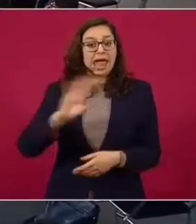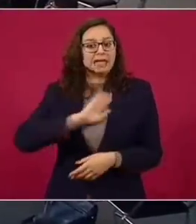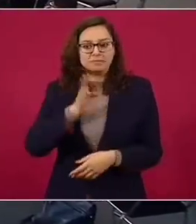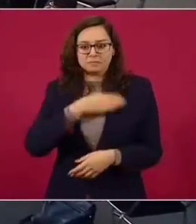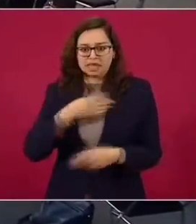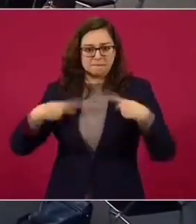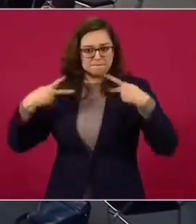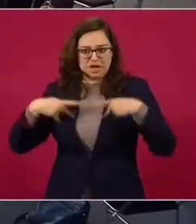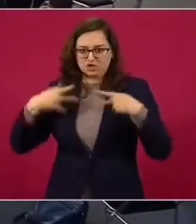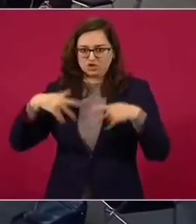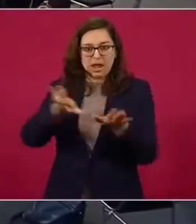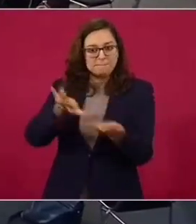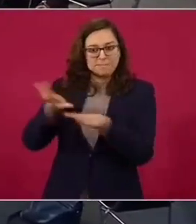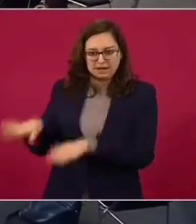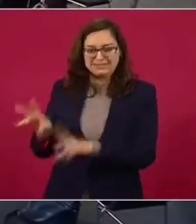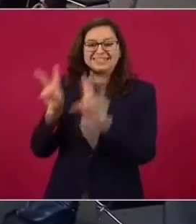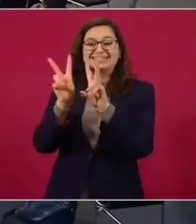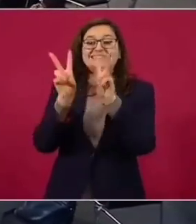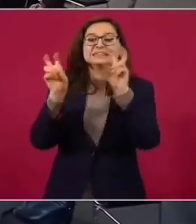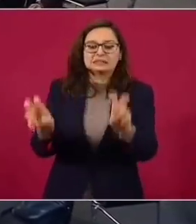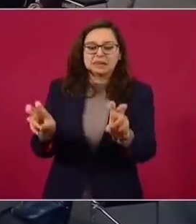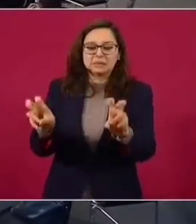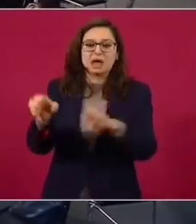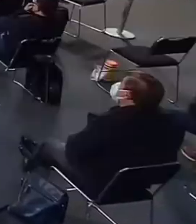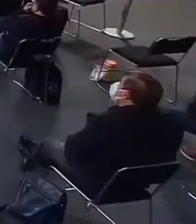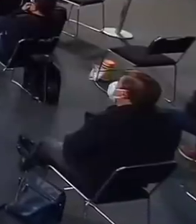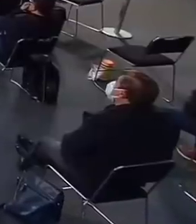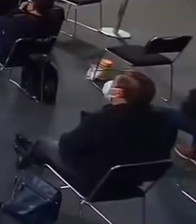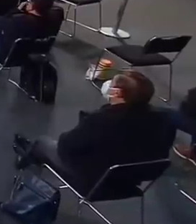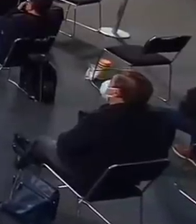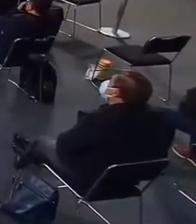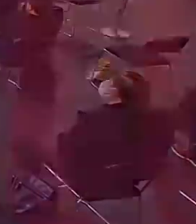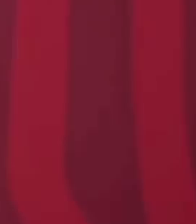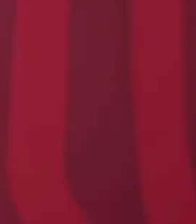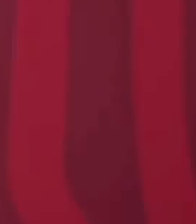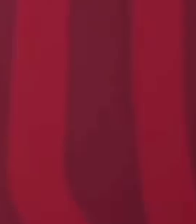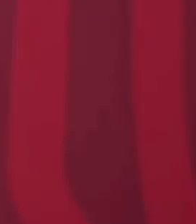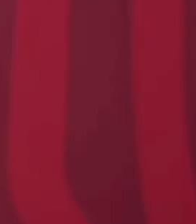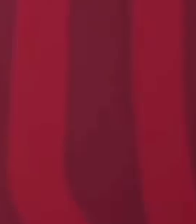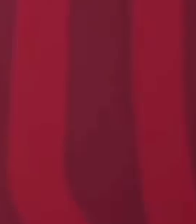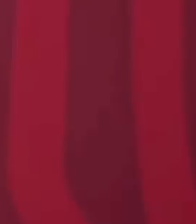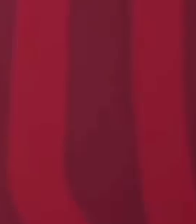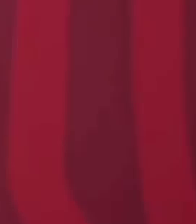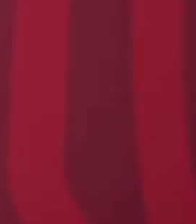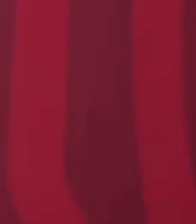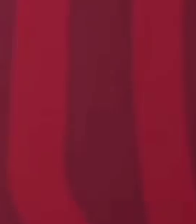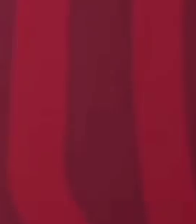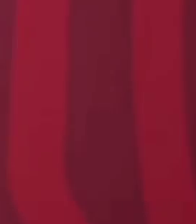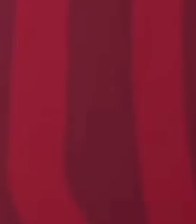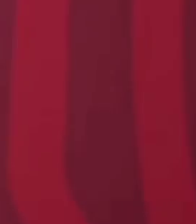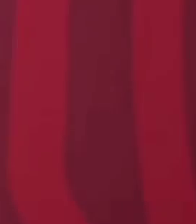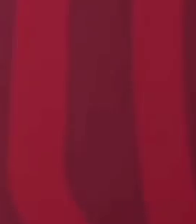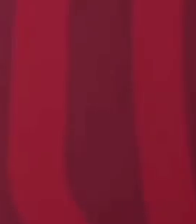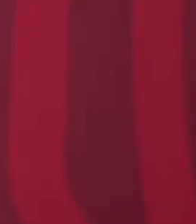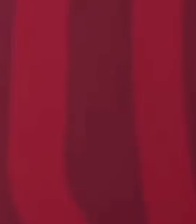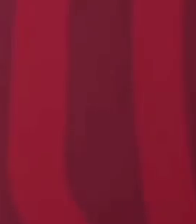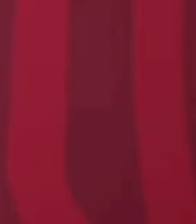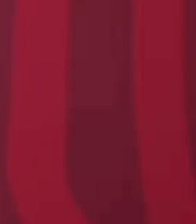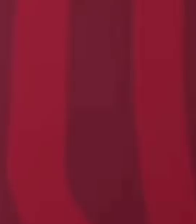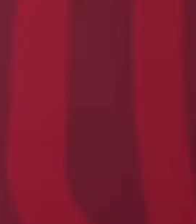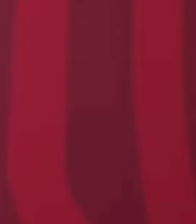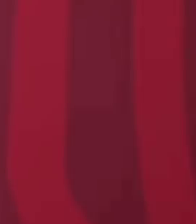España, que es un pueblo que merece todo nuestro respeto, es un pueblo trabajador, un pueblo extraordinario, un